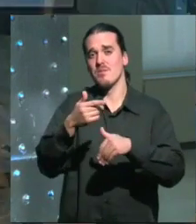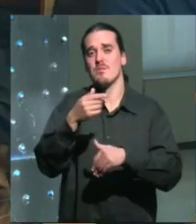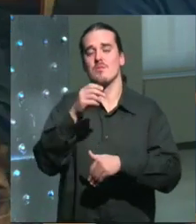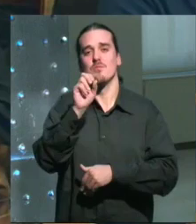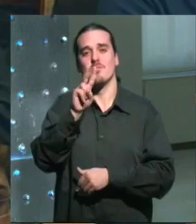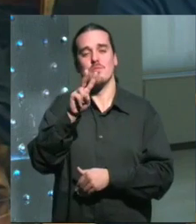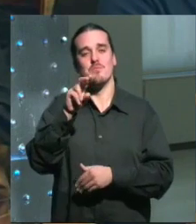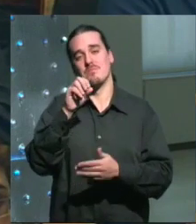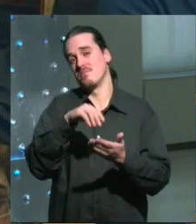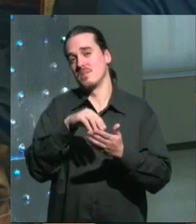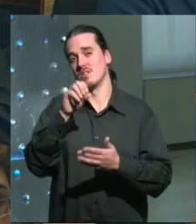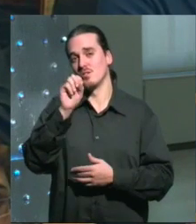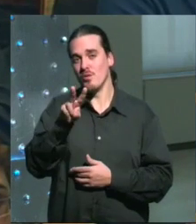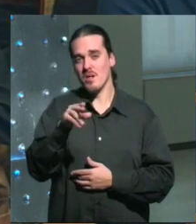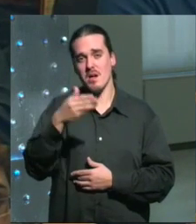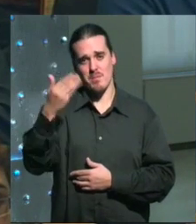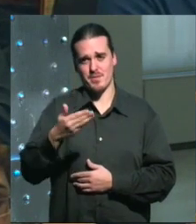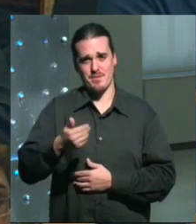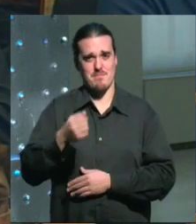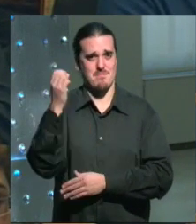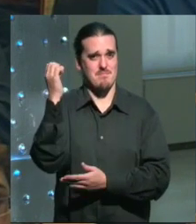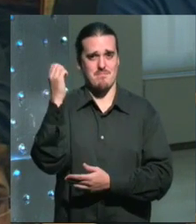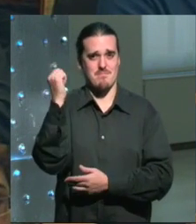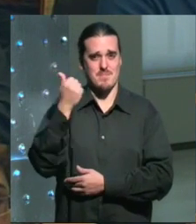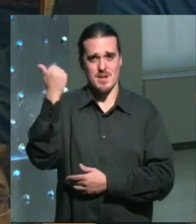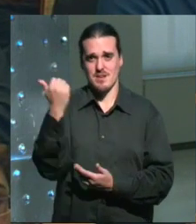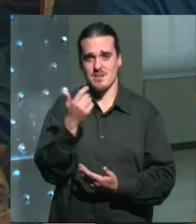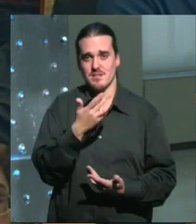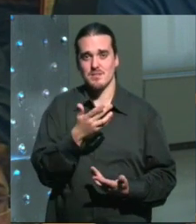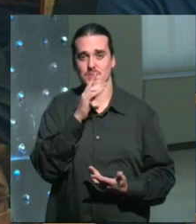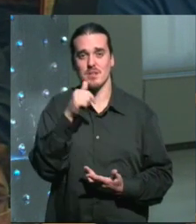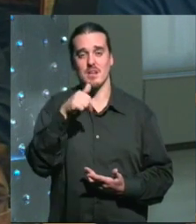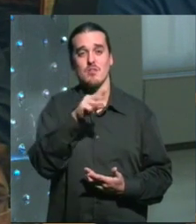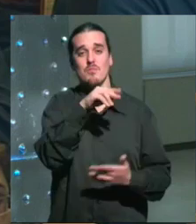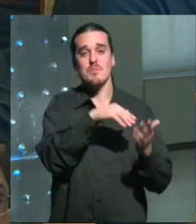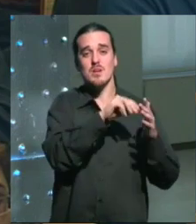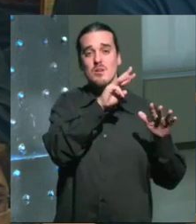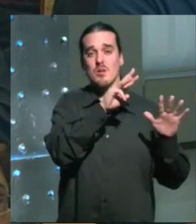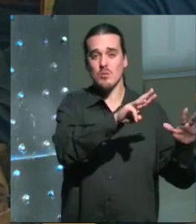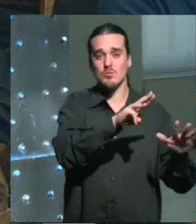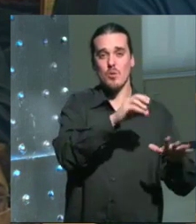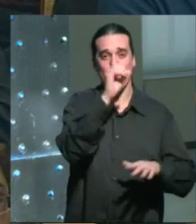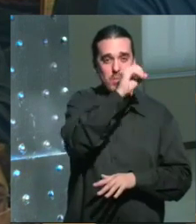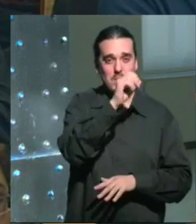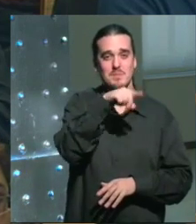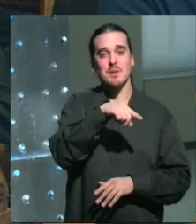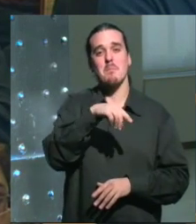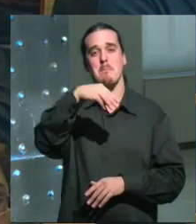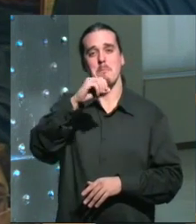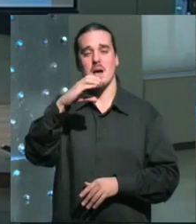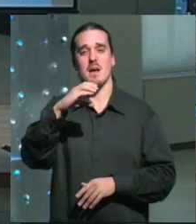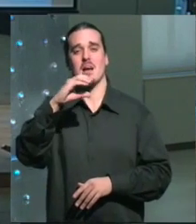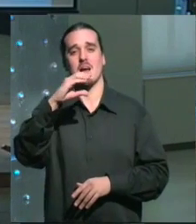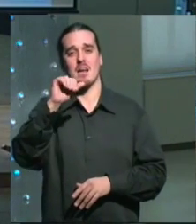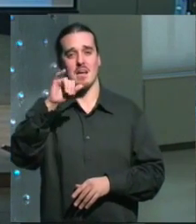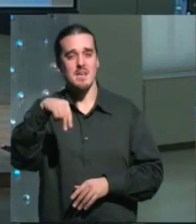2008, Obama y McCain tenían visiones totalmente distintas, pero habían cosas en las que estaban de acuerdo. Estaban de acuerdo sobre el cambio